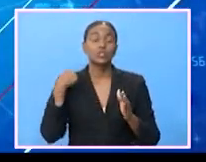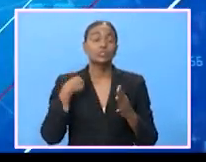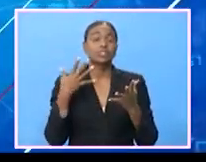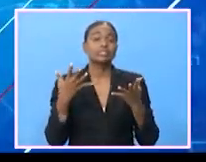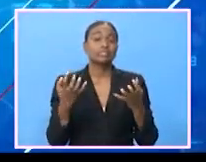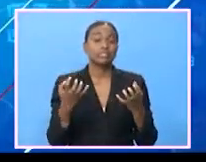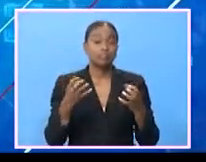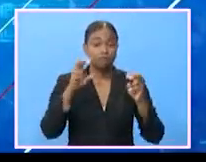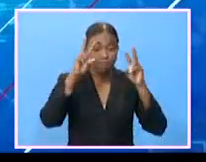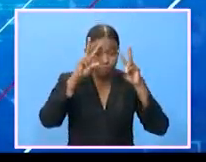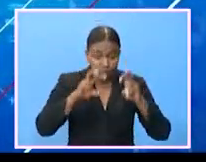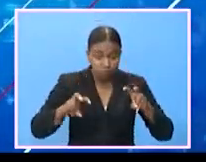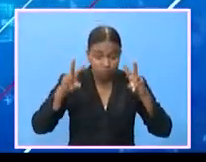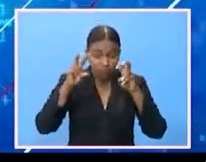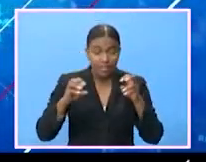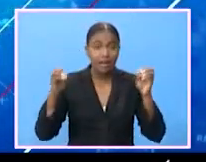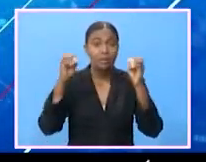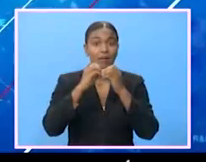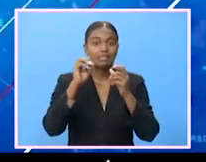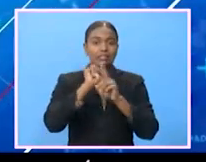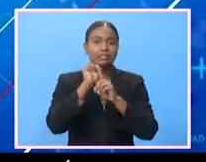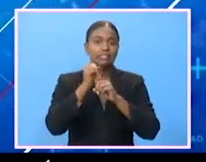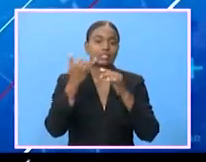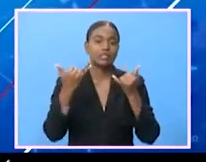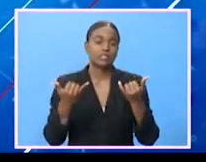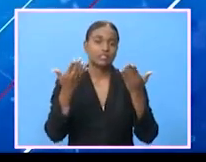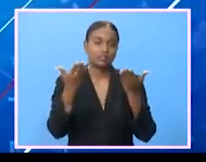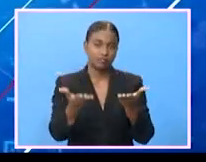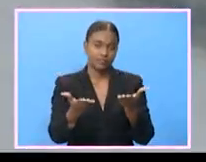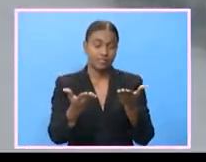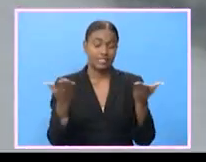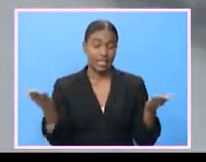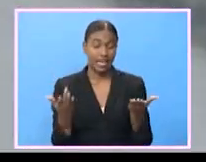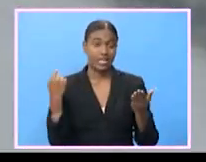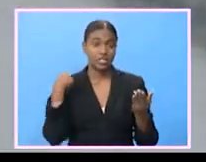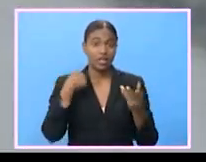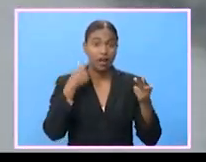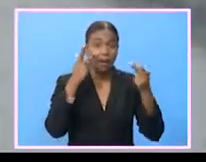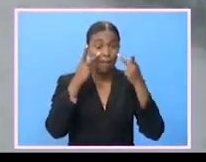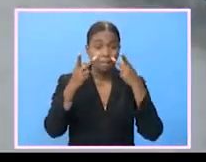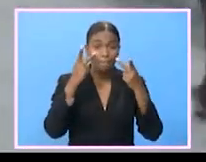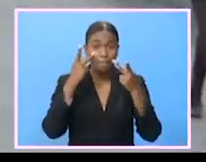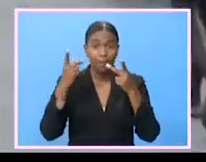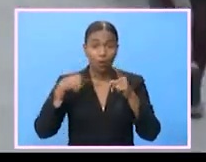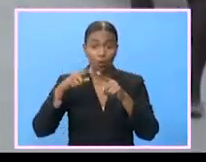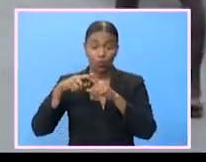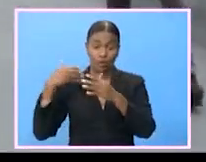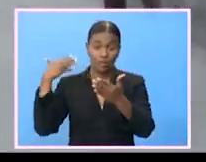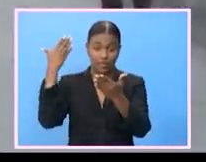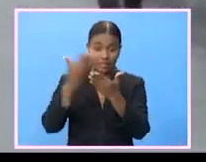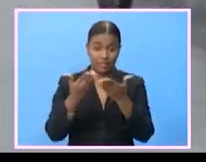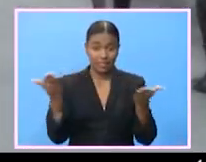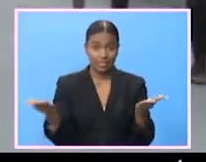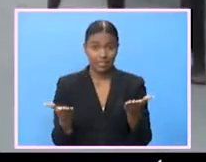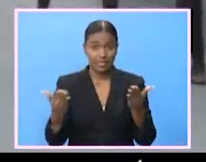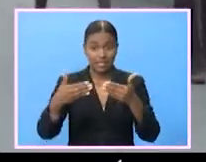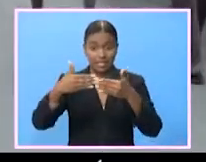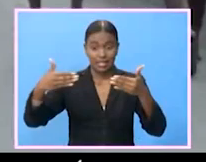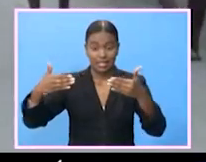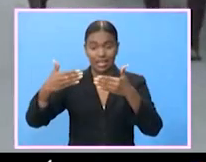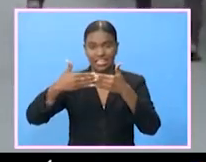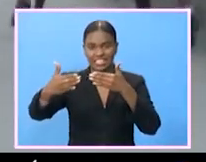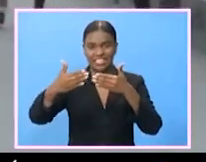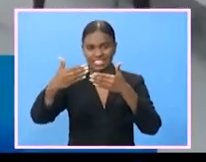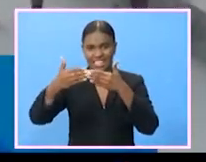pues recabar de repente pues la realidad que se vive en este sitio. Acá hemos visto desde que arribamos al lugar en esta frontera por